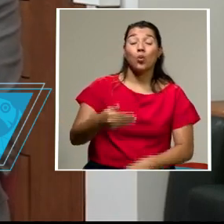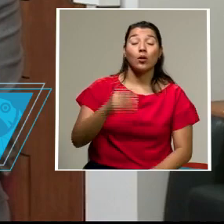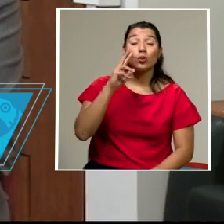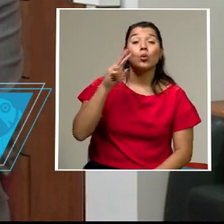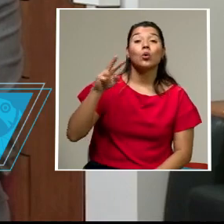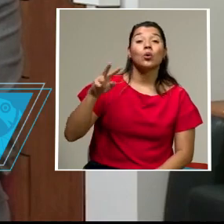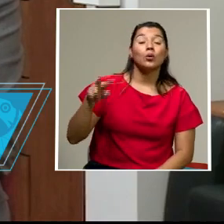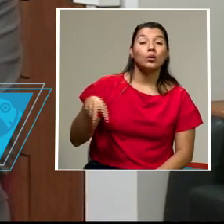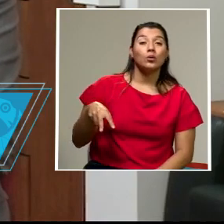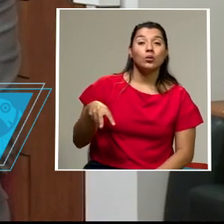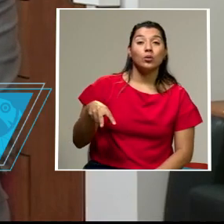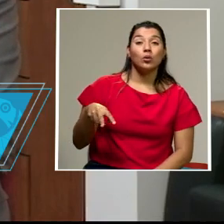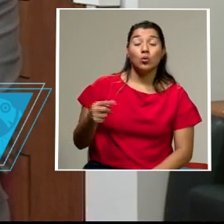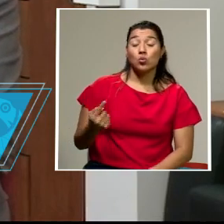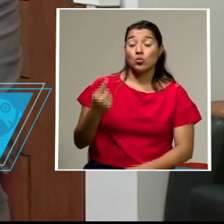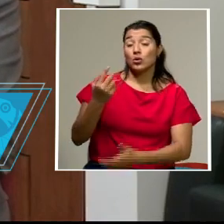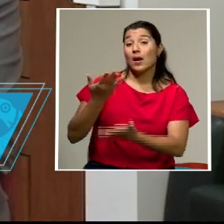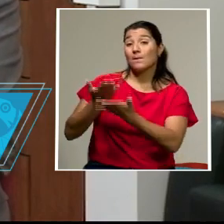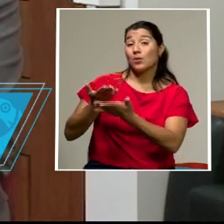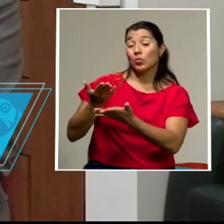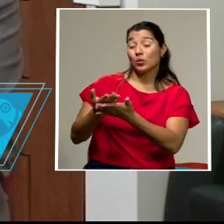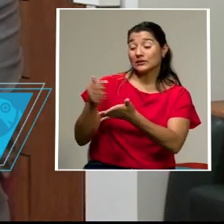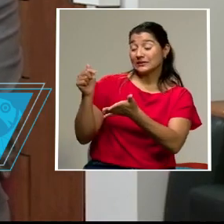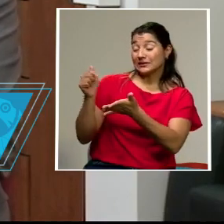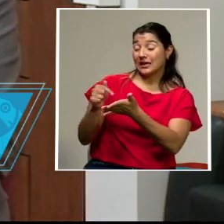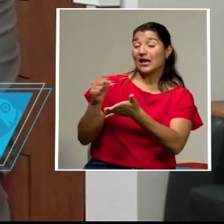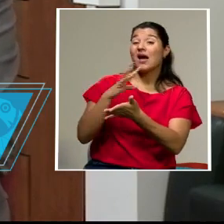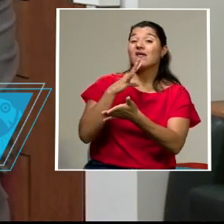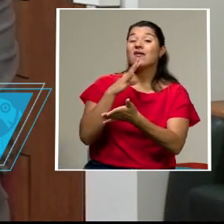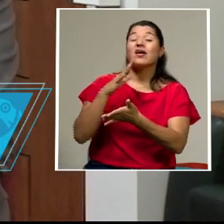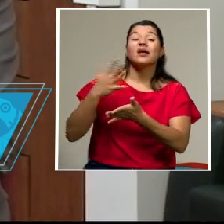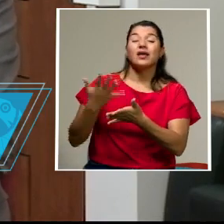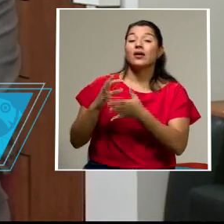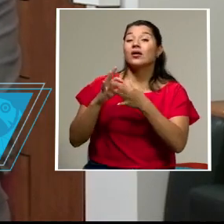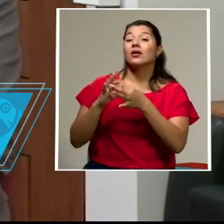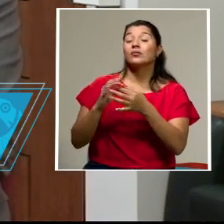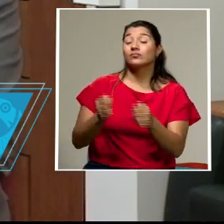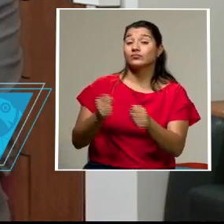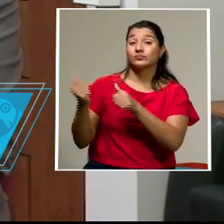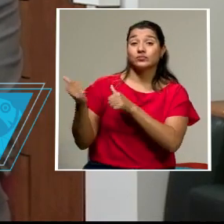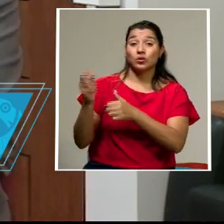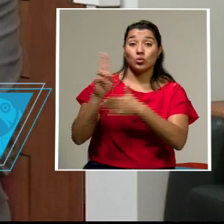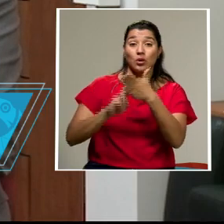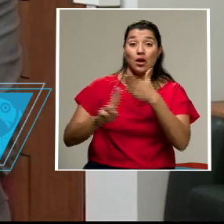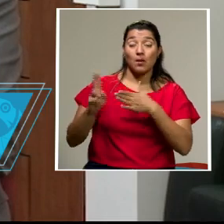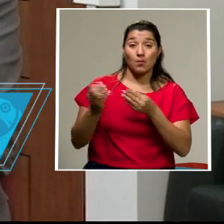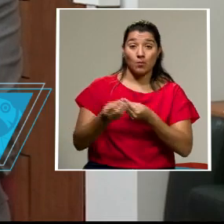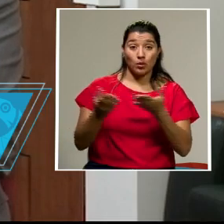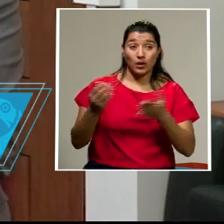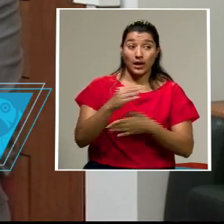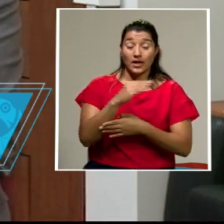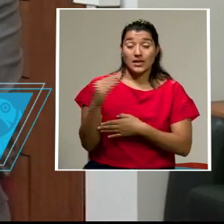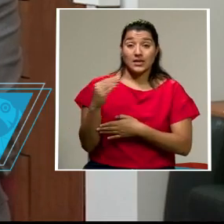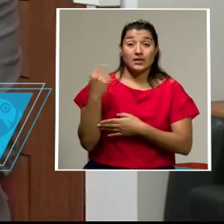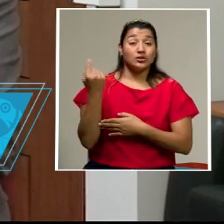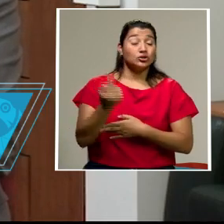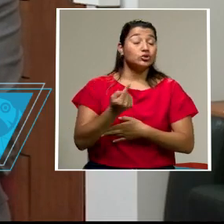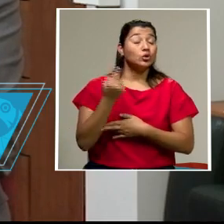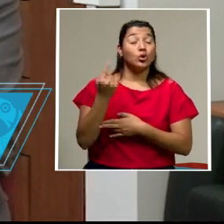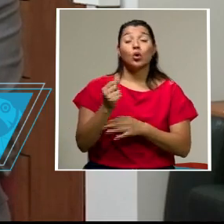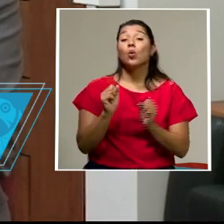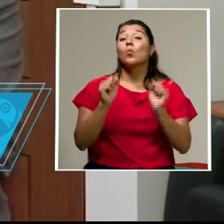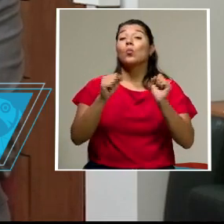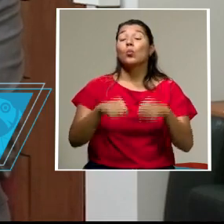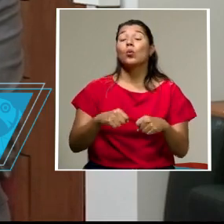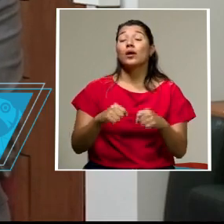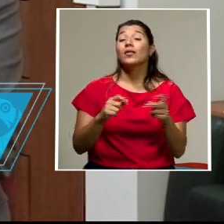lado una moción donde se excluía a las universidades públicas y que solo se nos pudiese aplicar